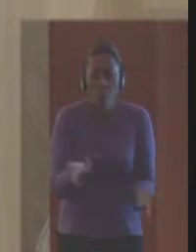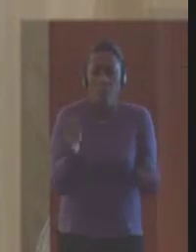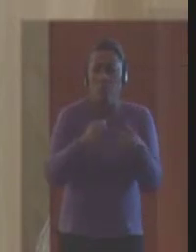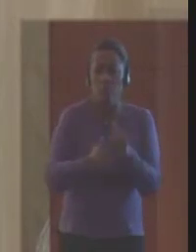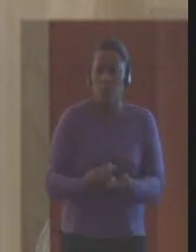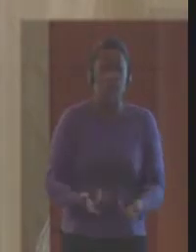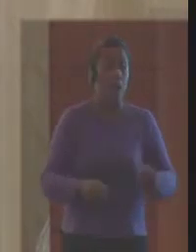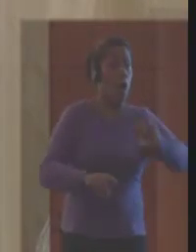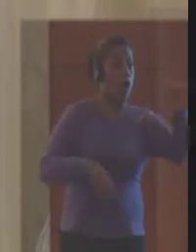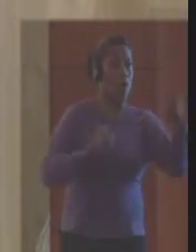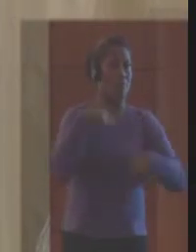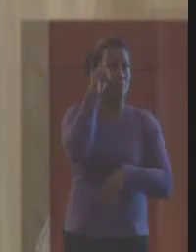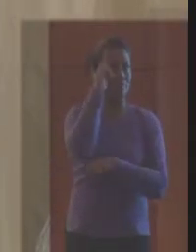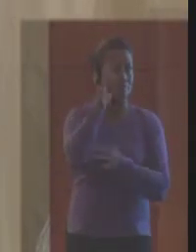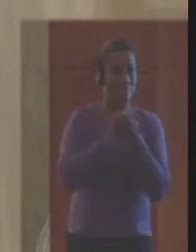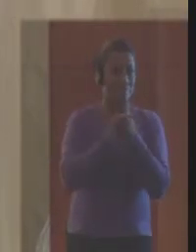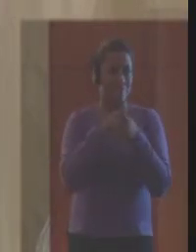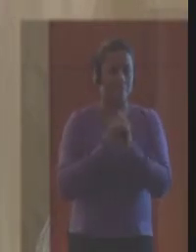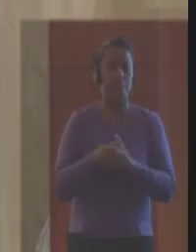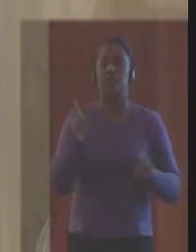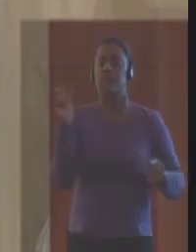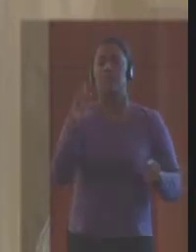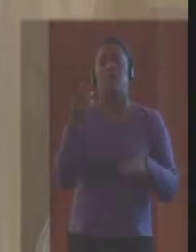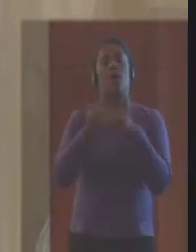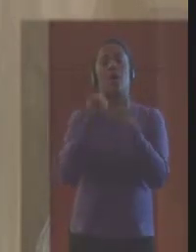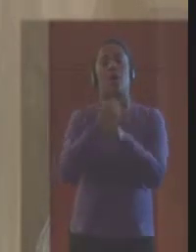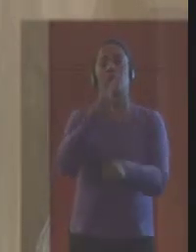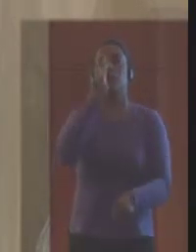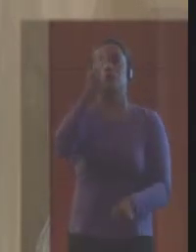a otros. Cuando se habilitó esto en el 2000,